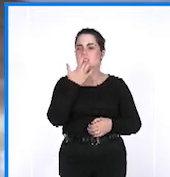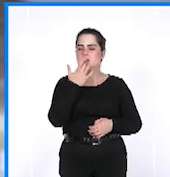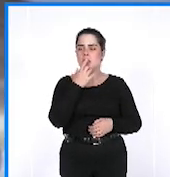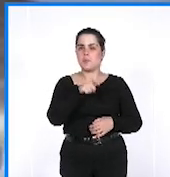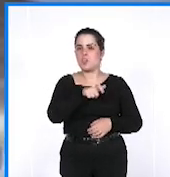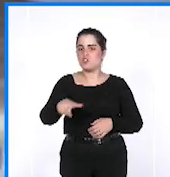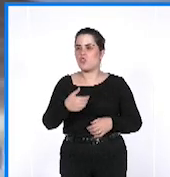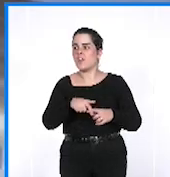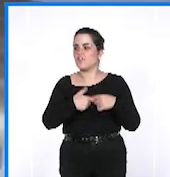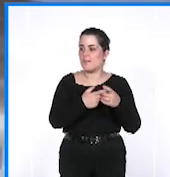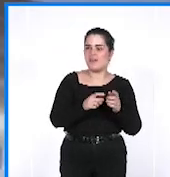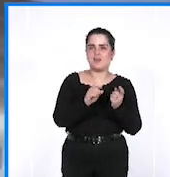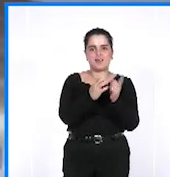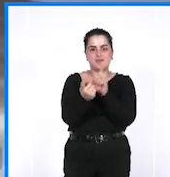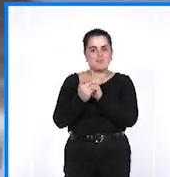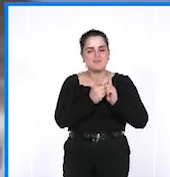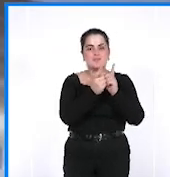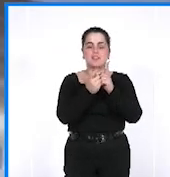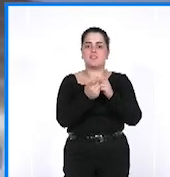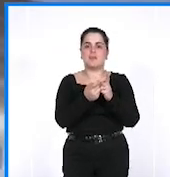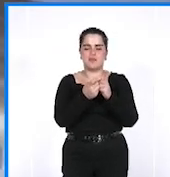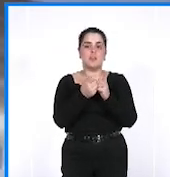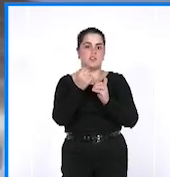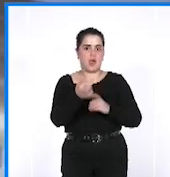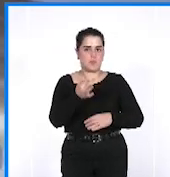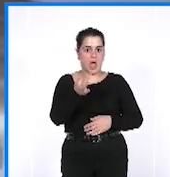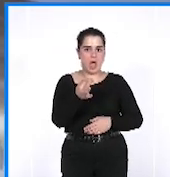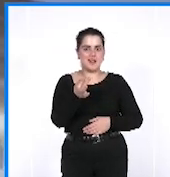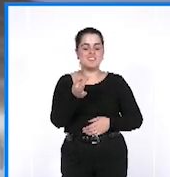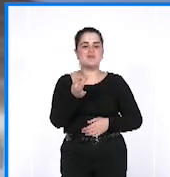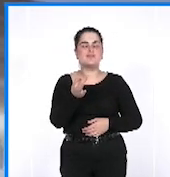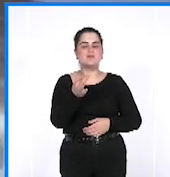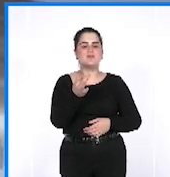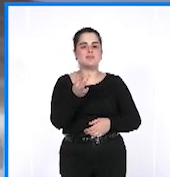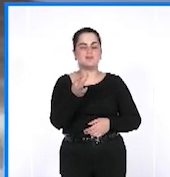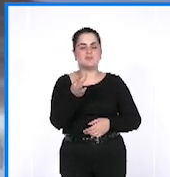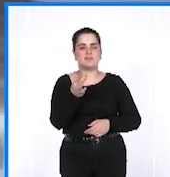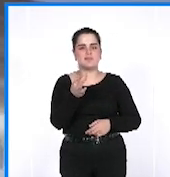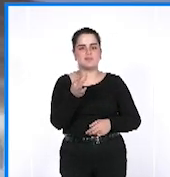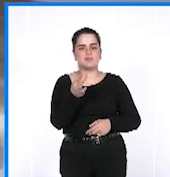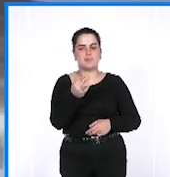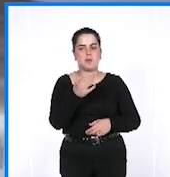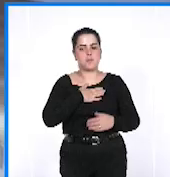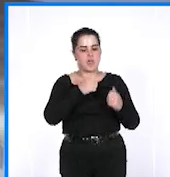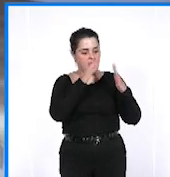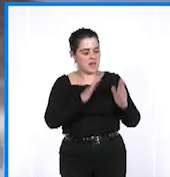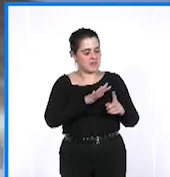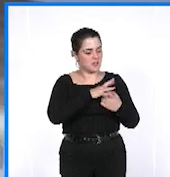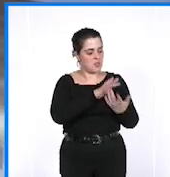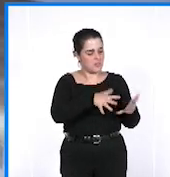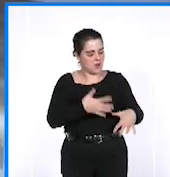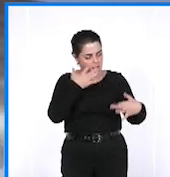de las personas de las familias y y de ver materializado eh Esa realidad que supone mi casa